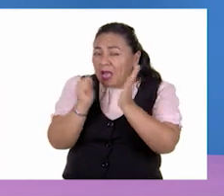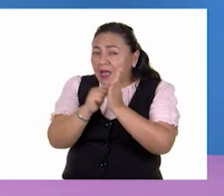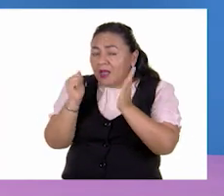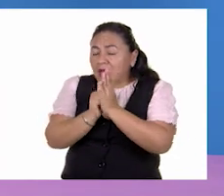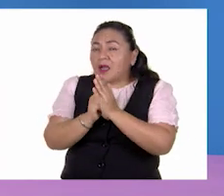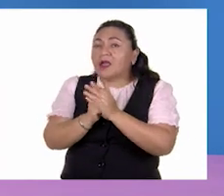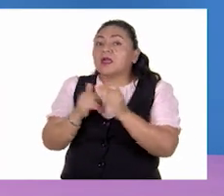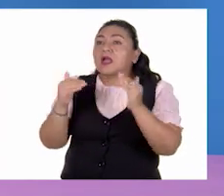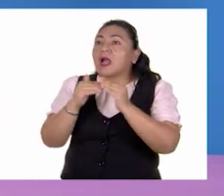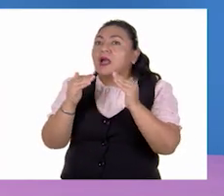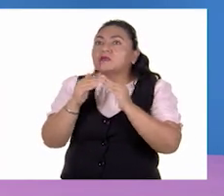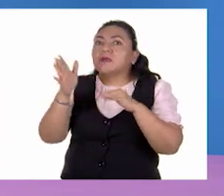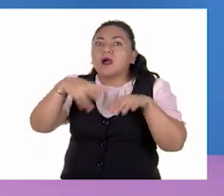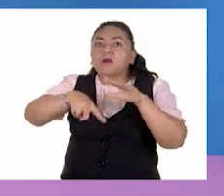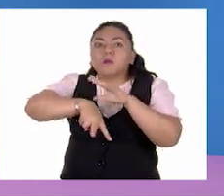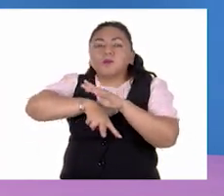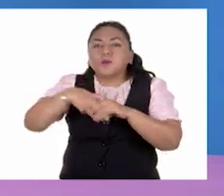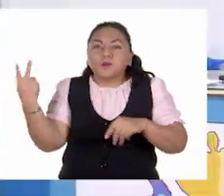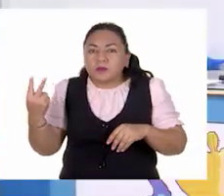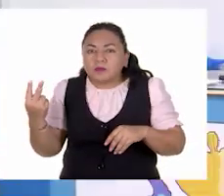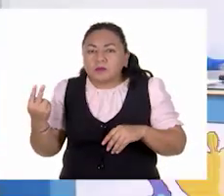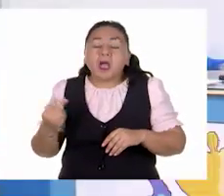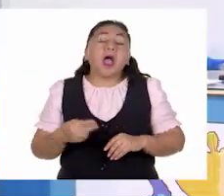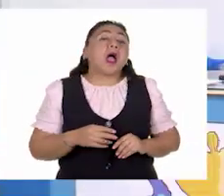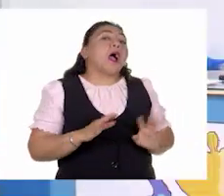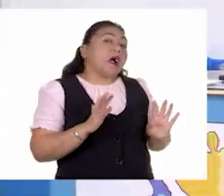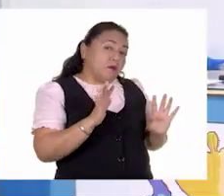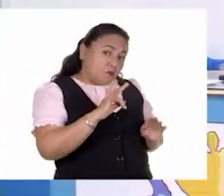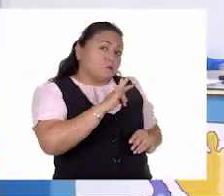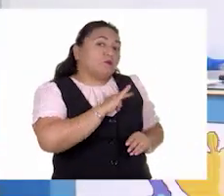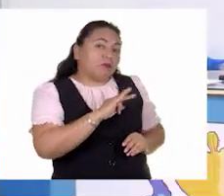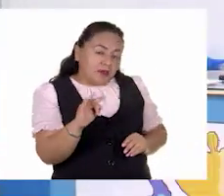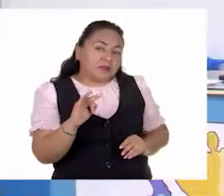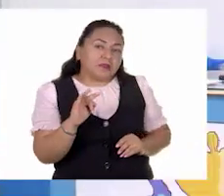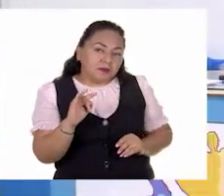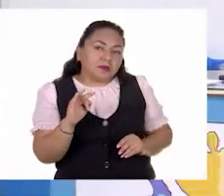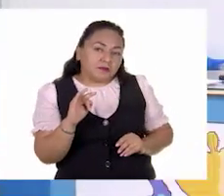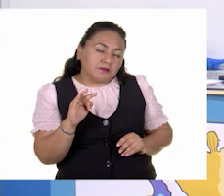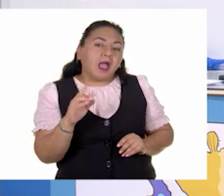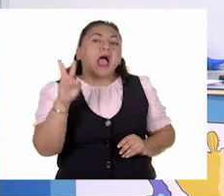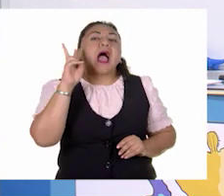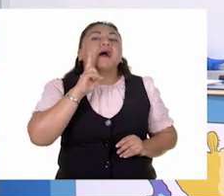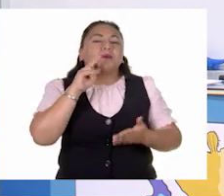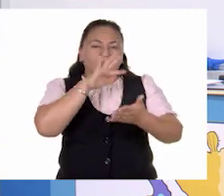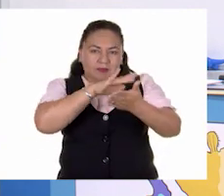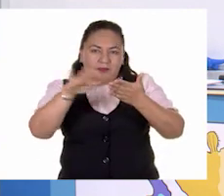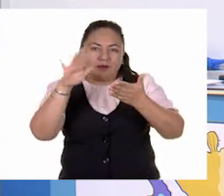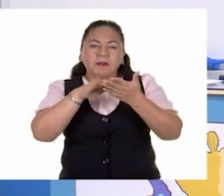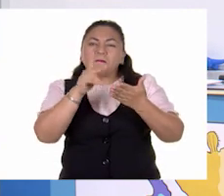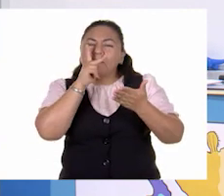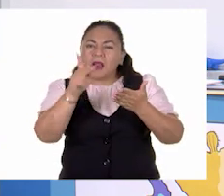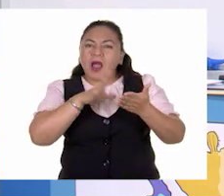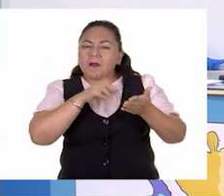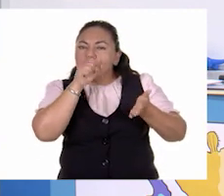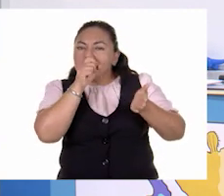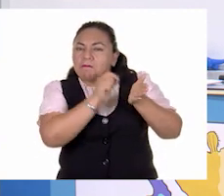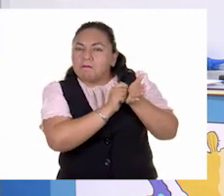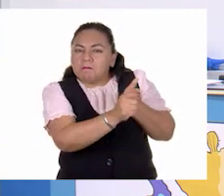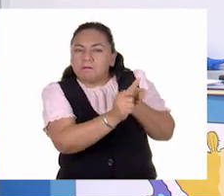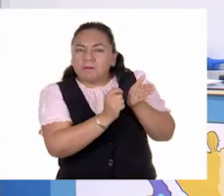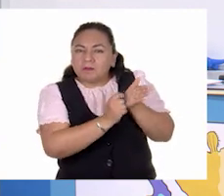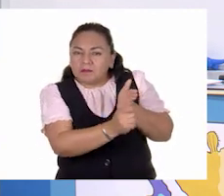casa está vacía. Puede ser. A ver, ahora veamos el texto con unas palabras subrayadas